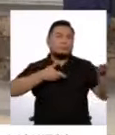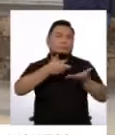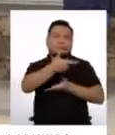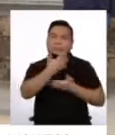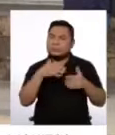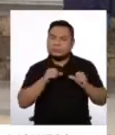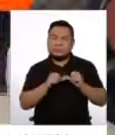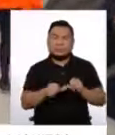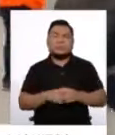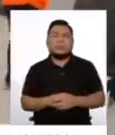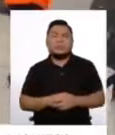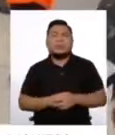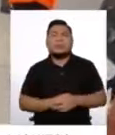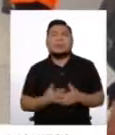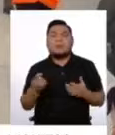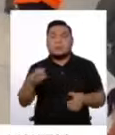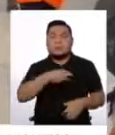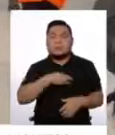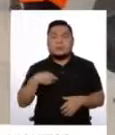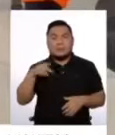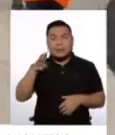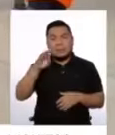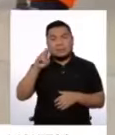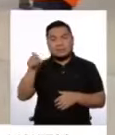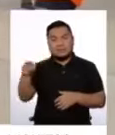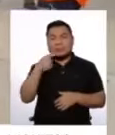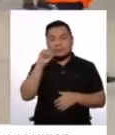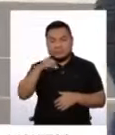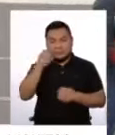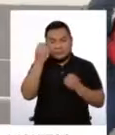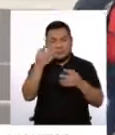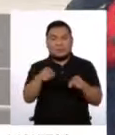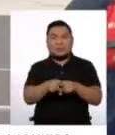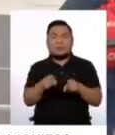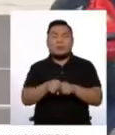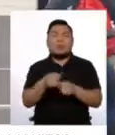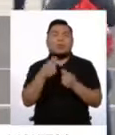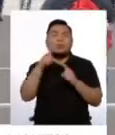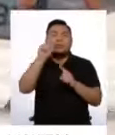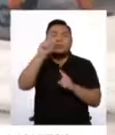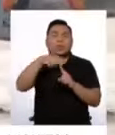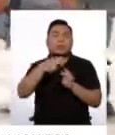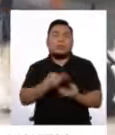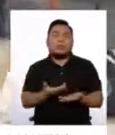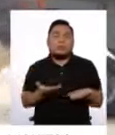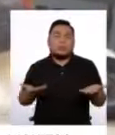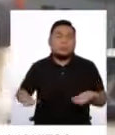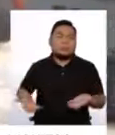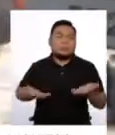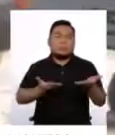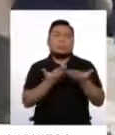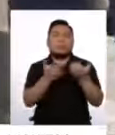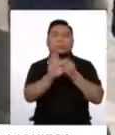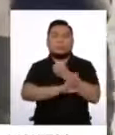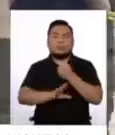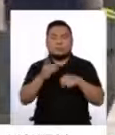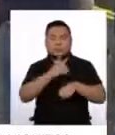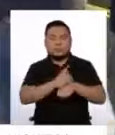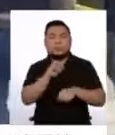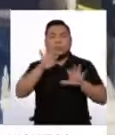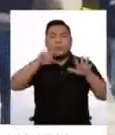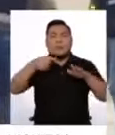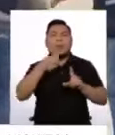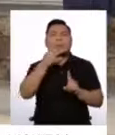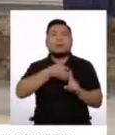como lo hemos venido haciendo. La ministra Barrios también informó que trasladarán una tonelada y media de material médico y 9.000 pruebas